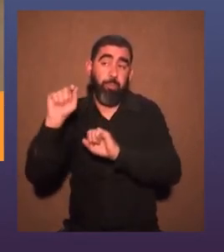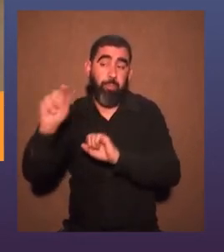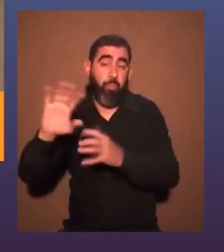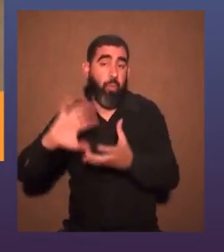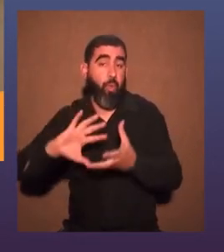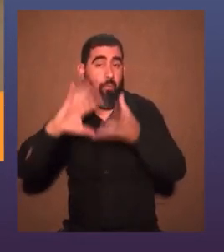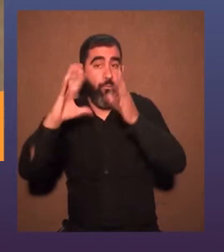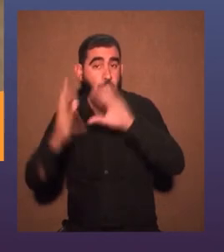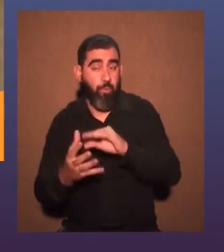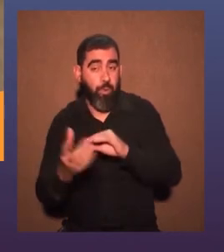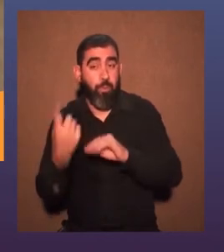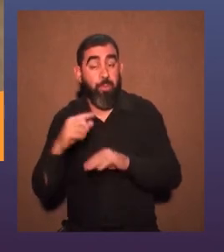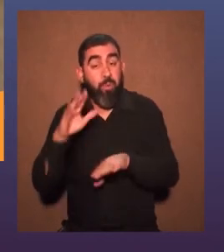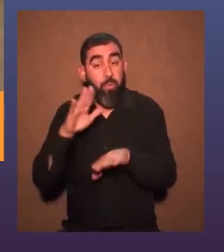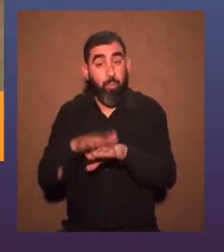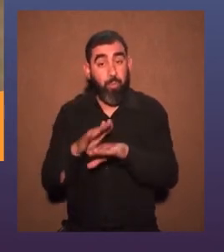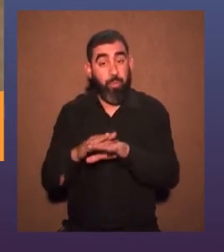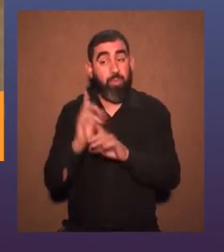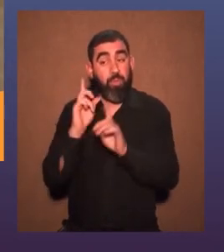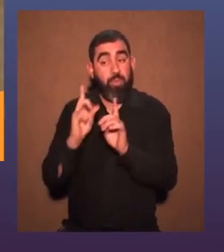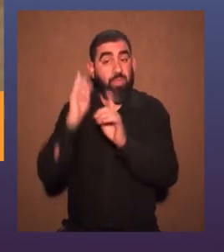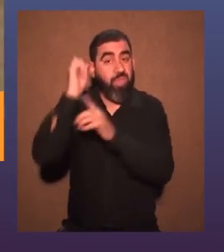momento yo creo que también decidimos